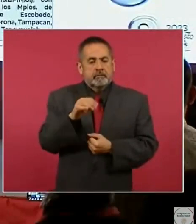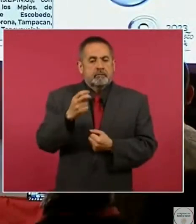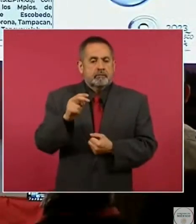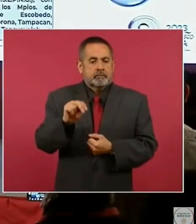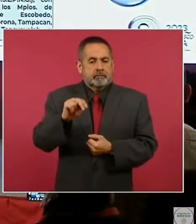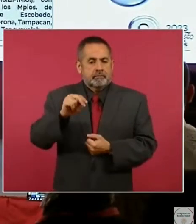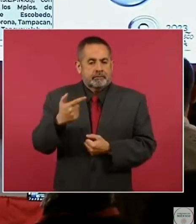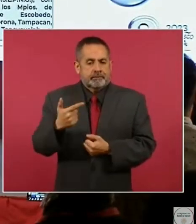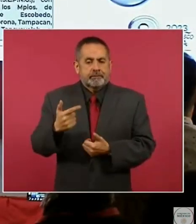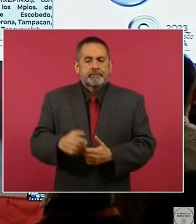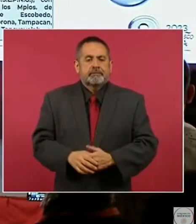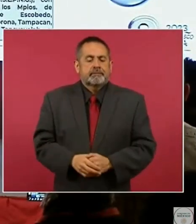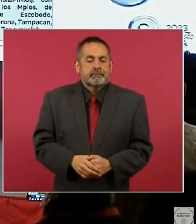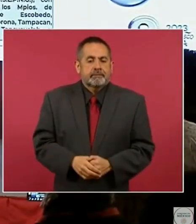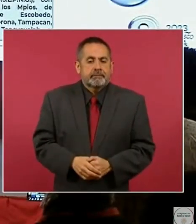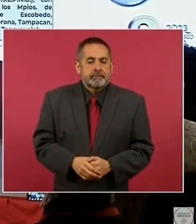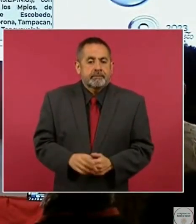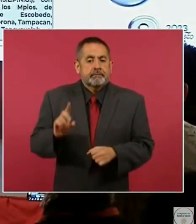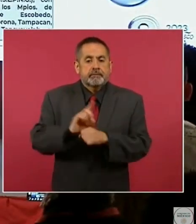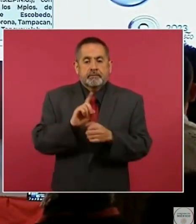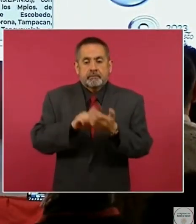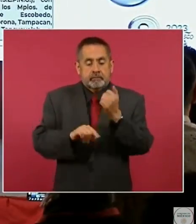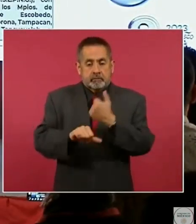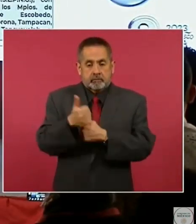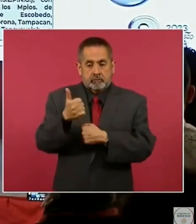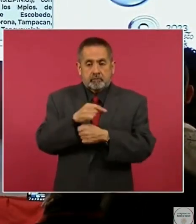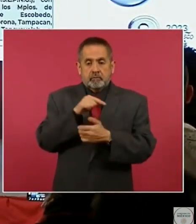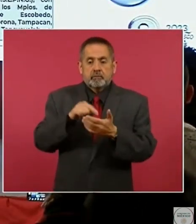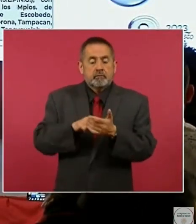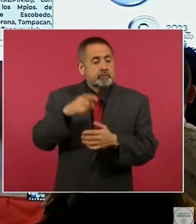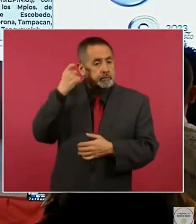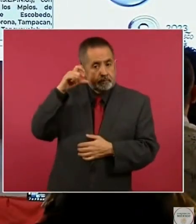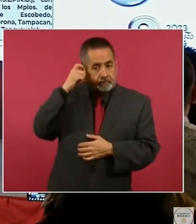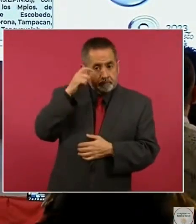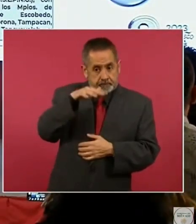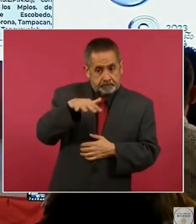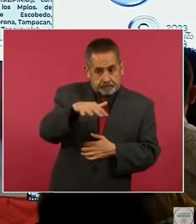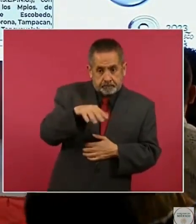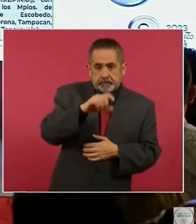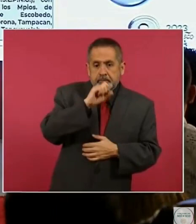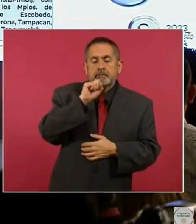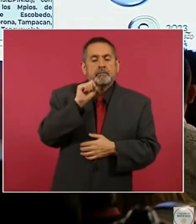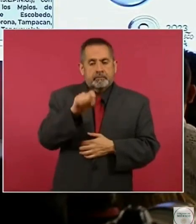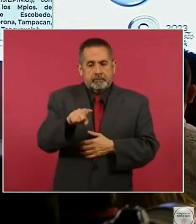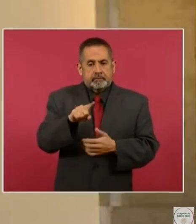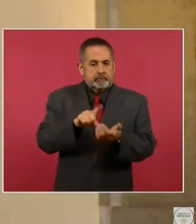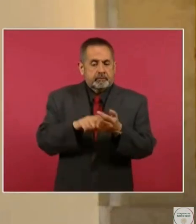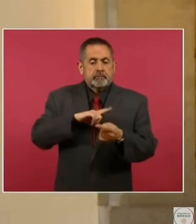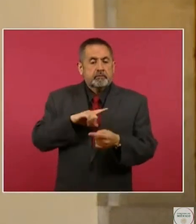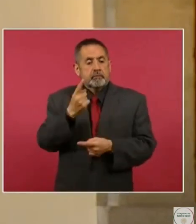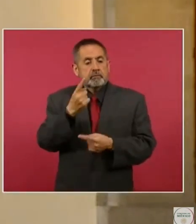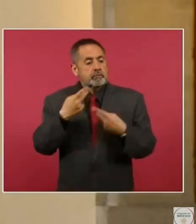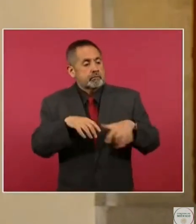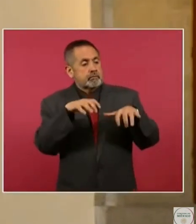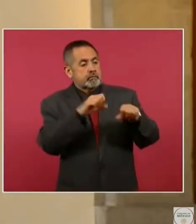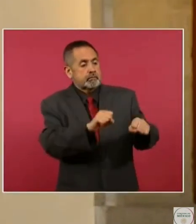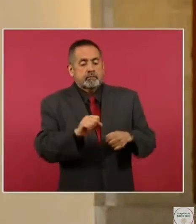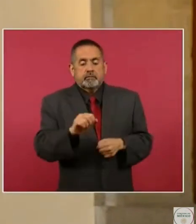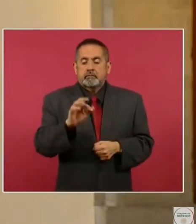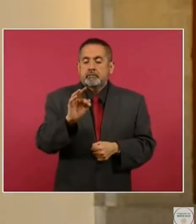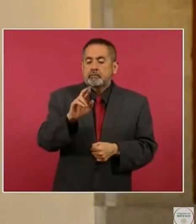Generación. El día 11, en Corregidora, Querétaro, también un detenido, Freddy